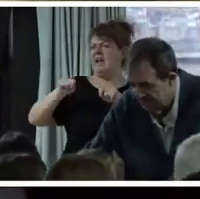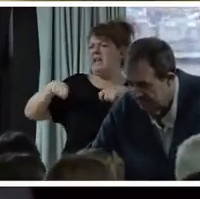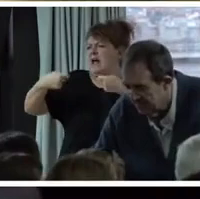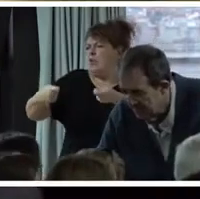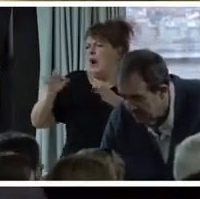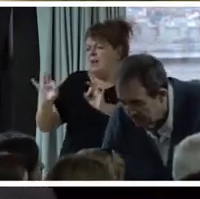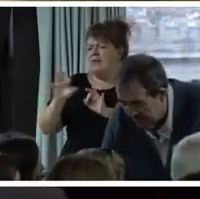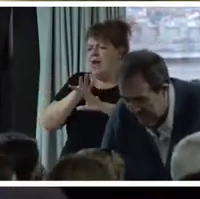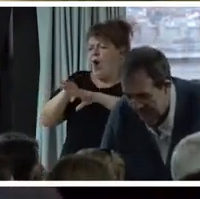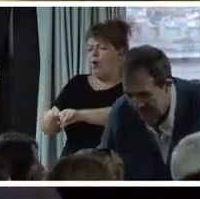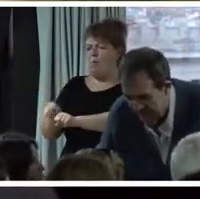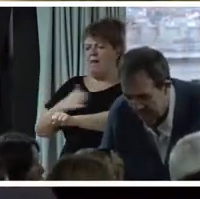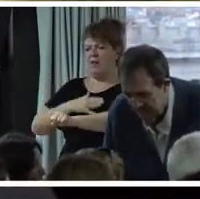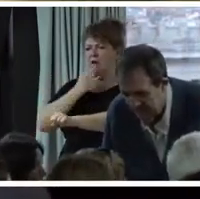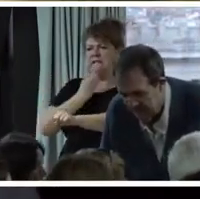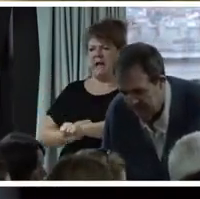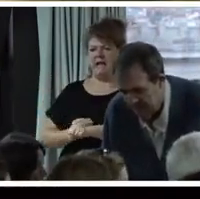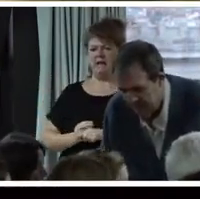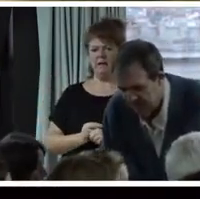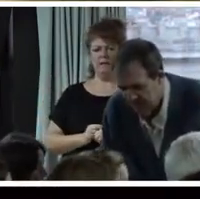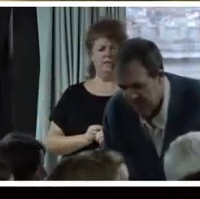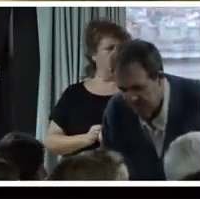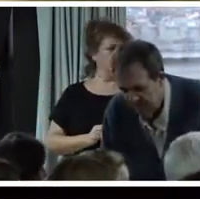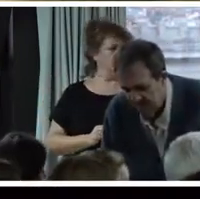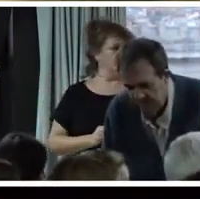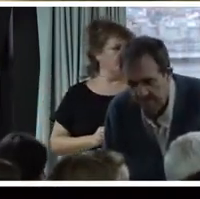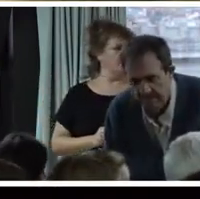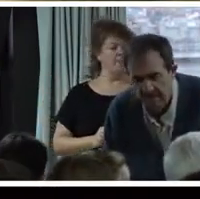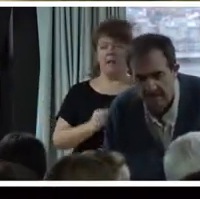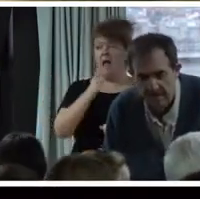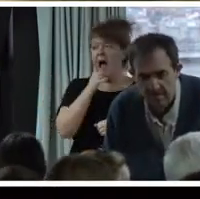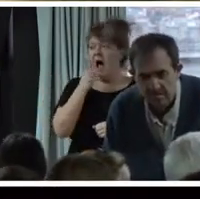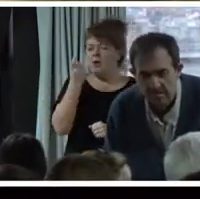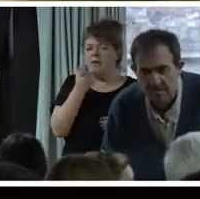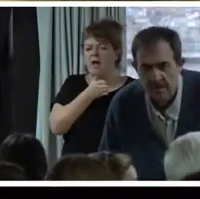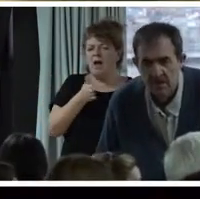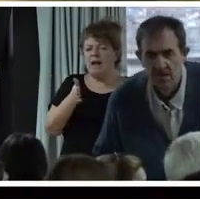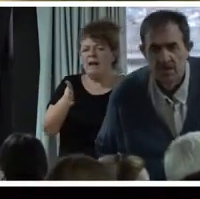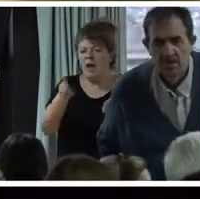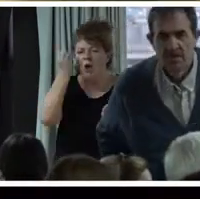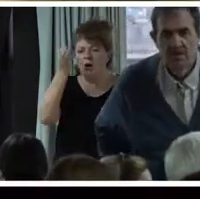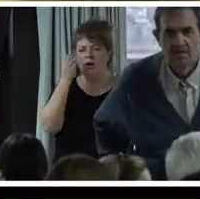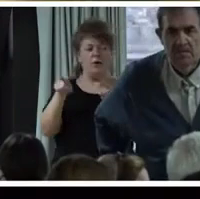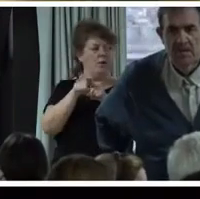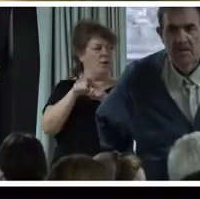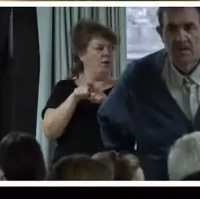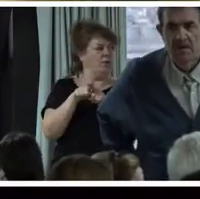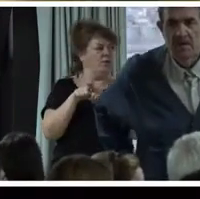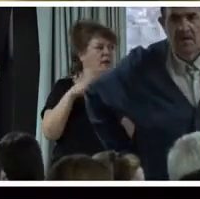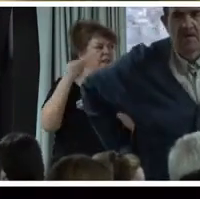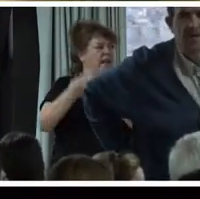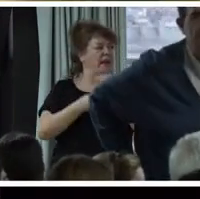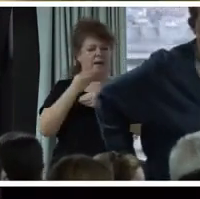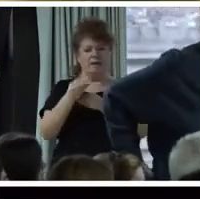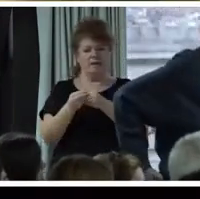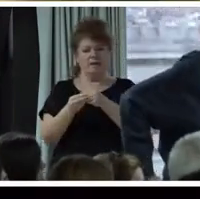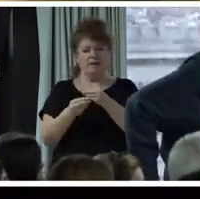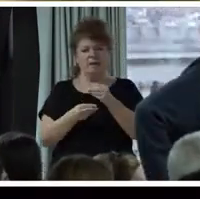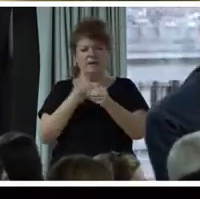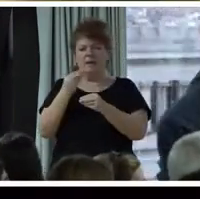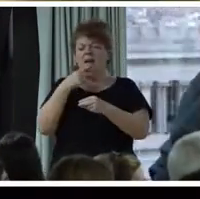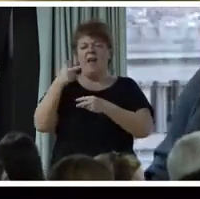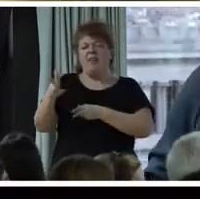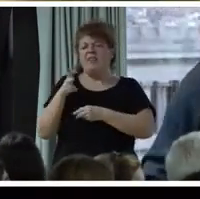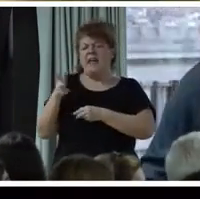de la ocupación israelí ahora es necesario reorientar el discurso insistir en la realización del derecho